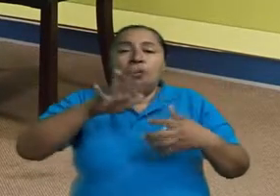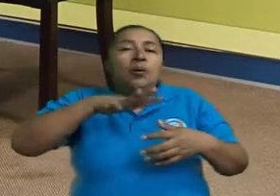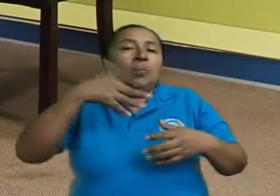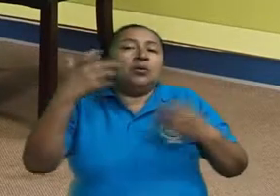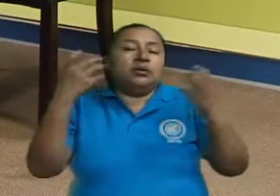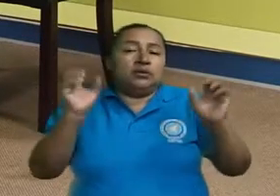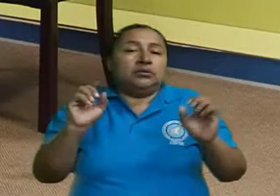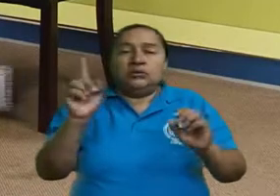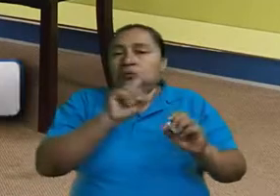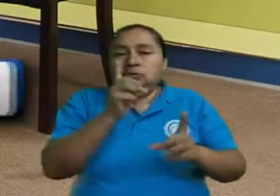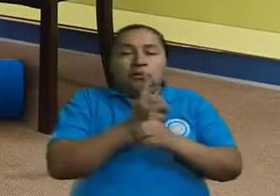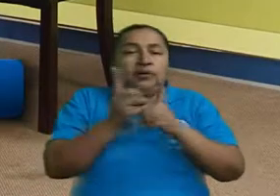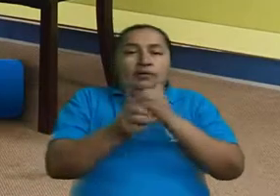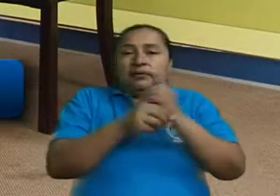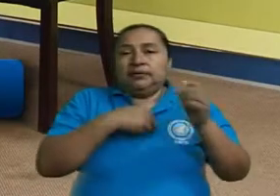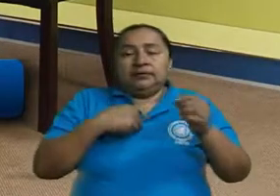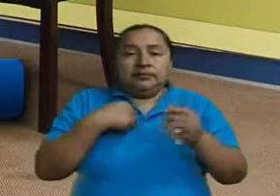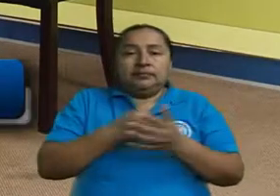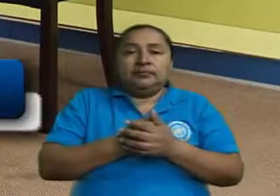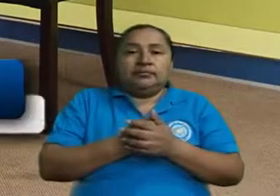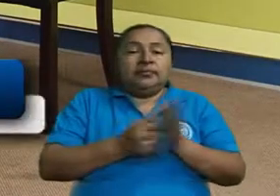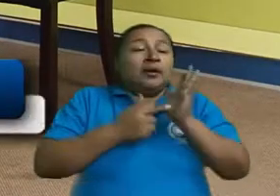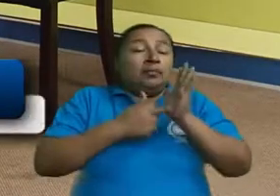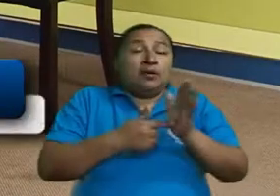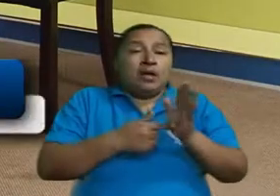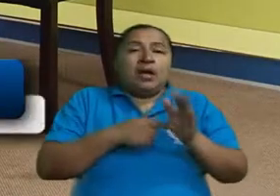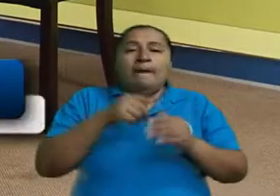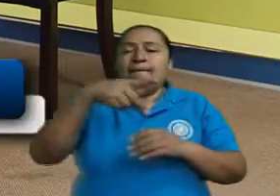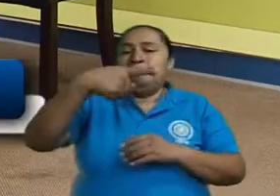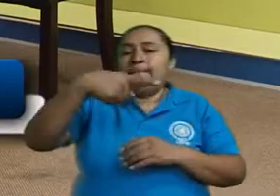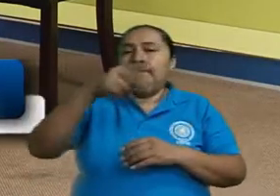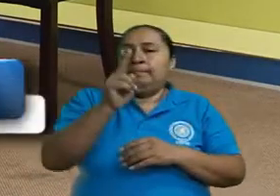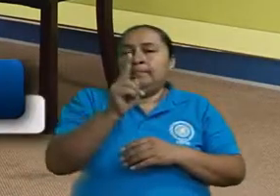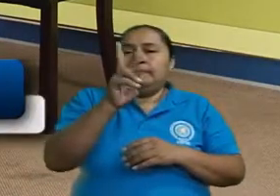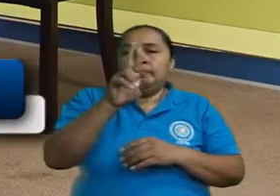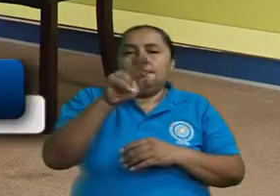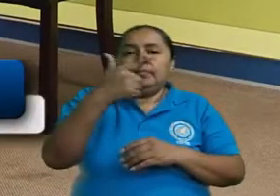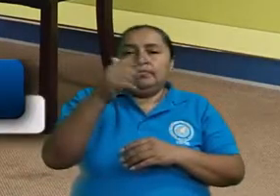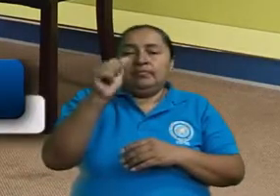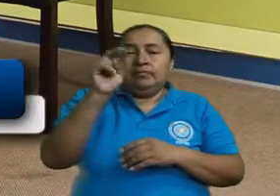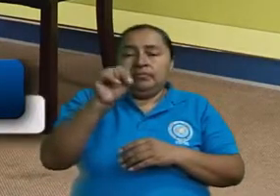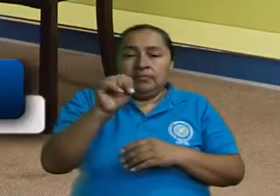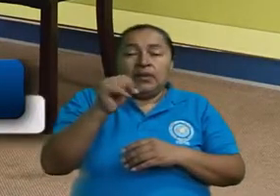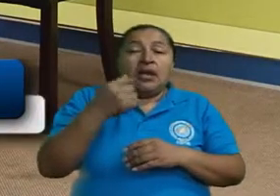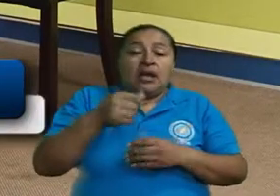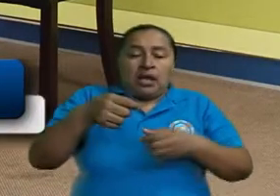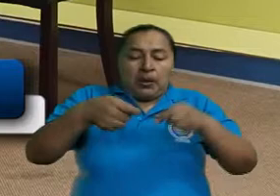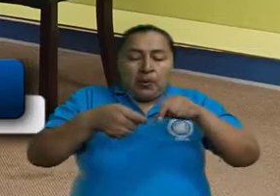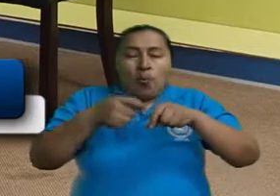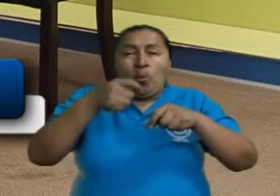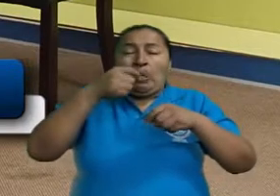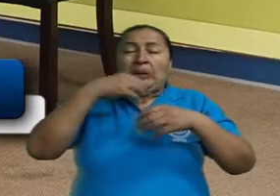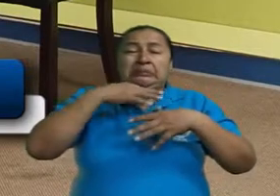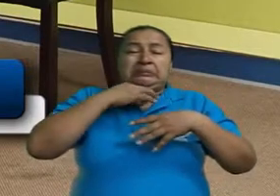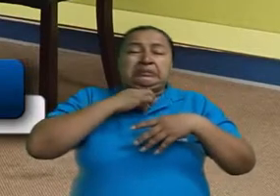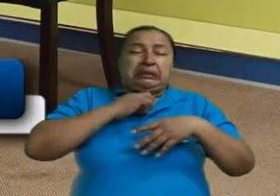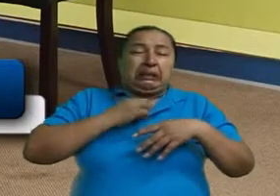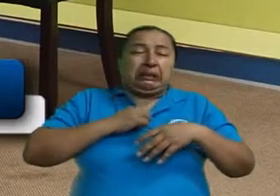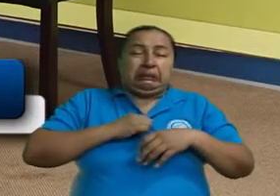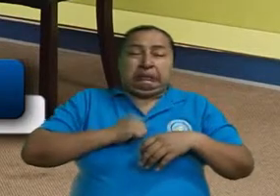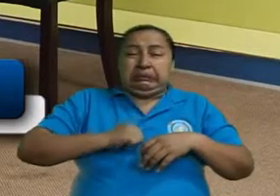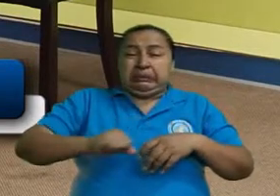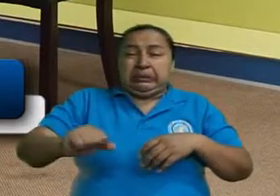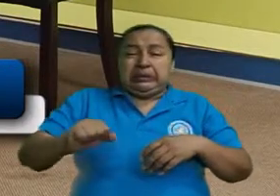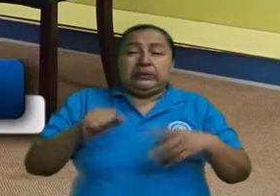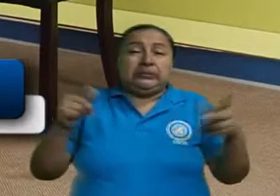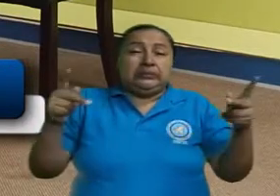que no debe. Ah, como el aceite que usted, con lo purgan. Exactamente. Al niño, y viene la diarrea. La purga que hacen,